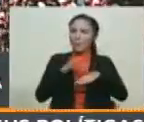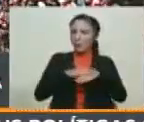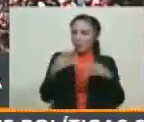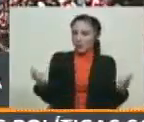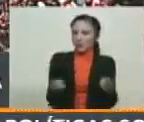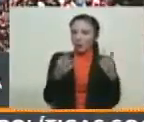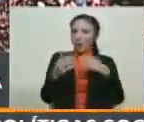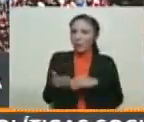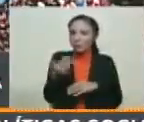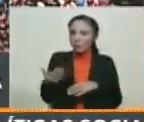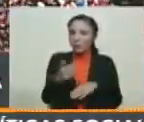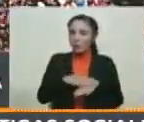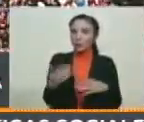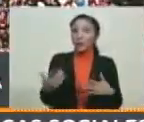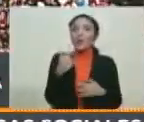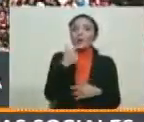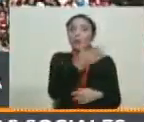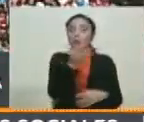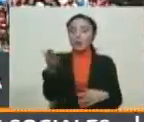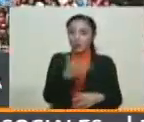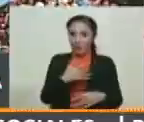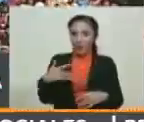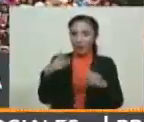ustedes me dicen vivienda